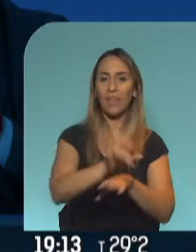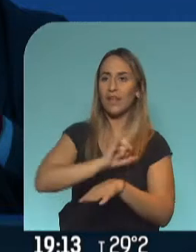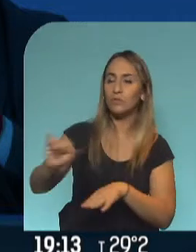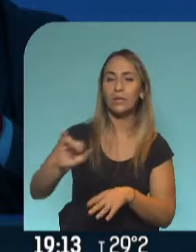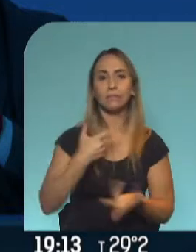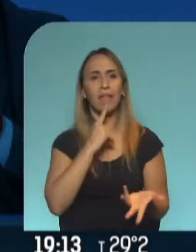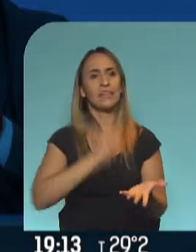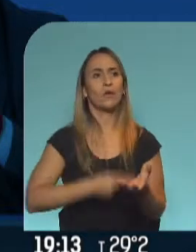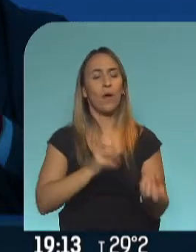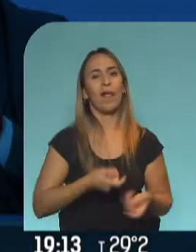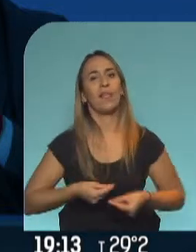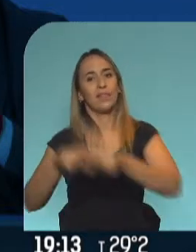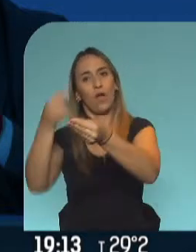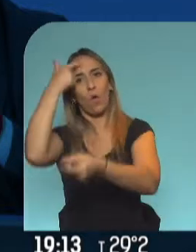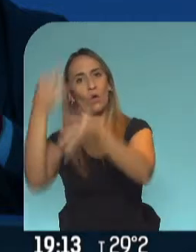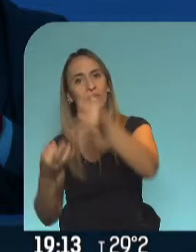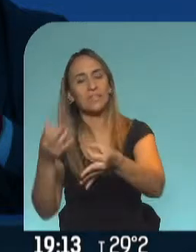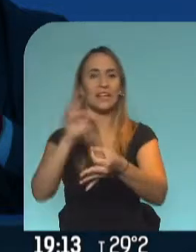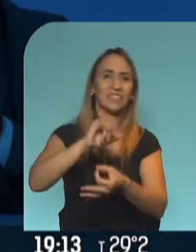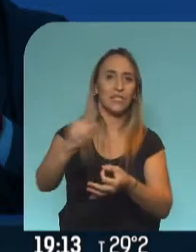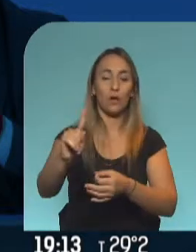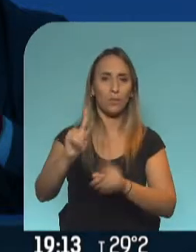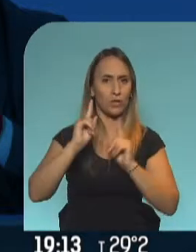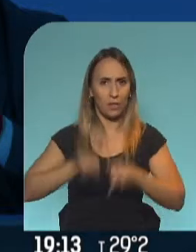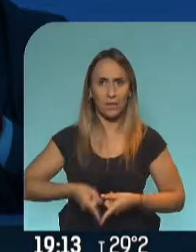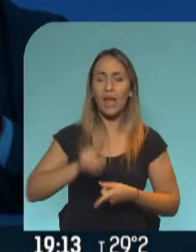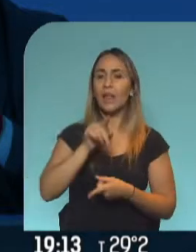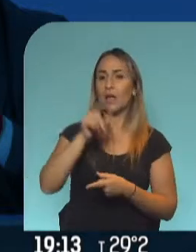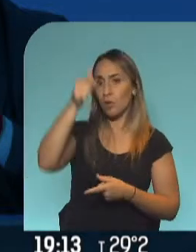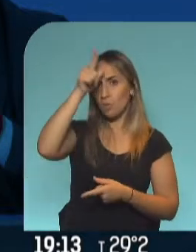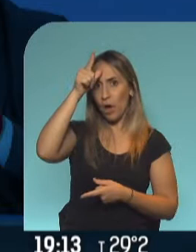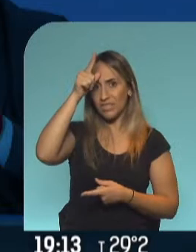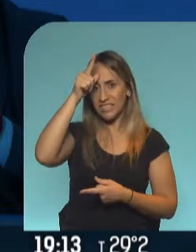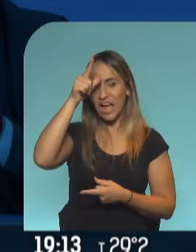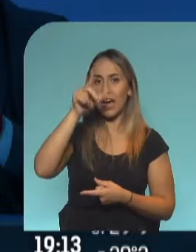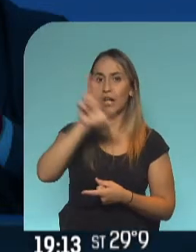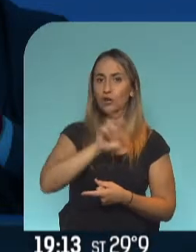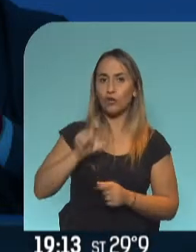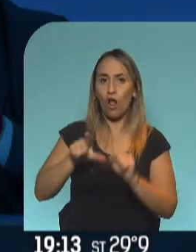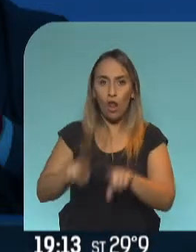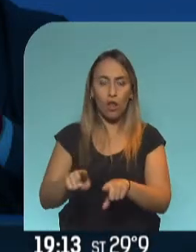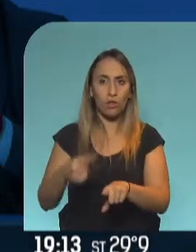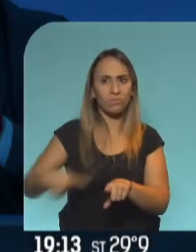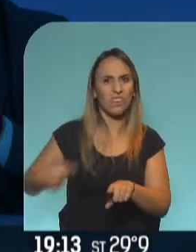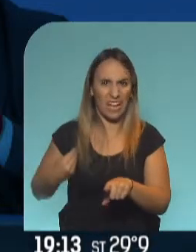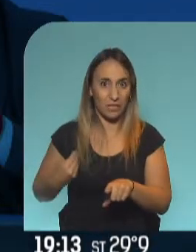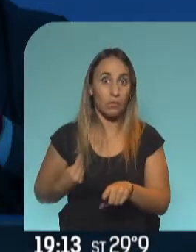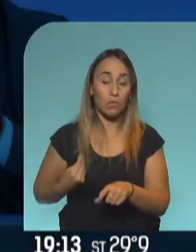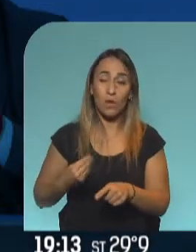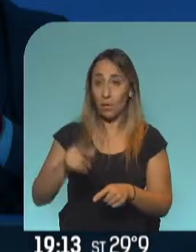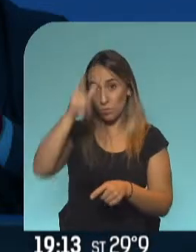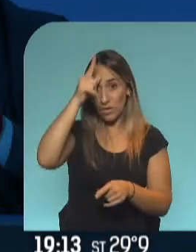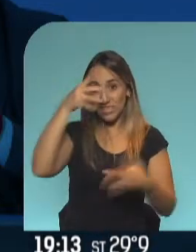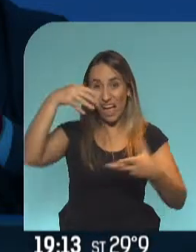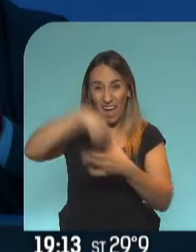la justicia, sino también el rol que cumplen las fuerzas de seguridad como los propios violentos en muchos casos y femicidas en el peor de